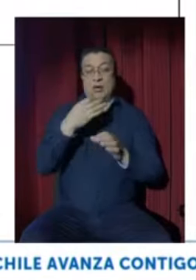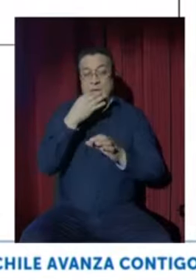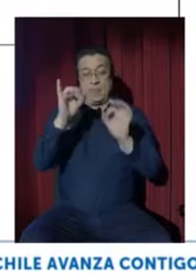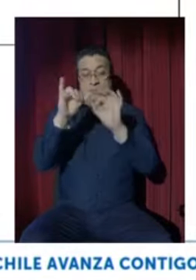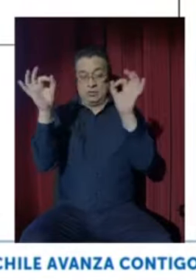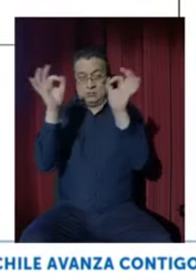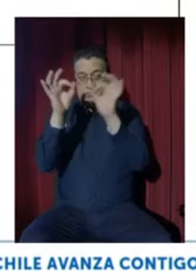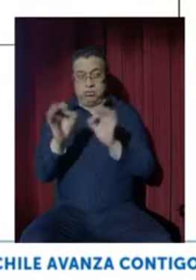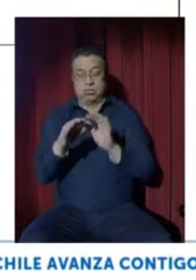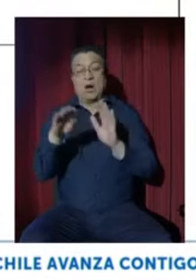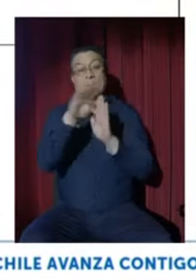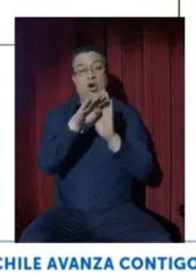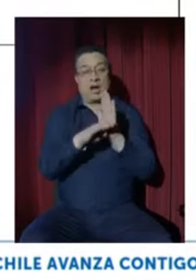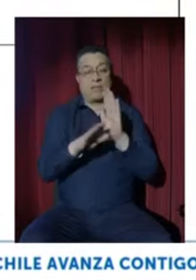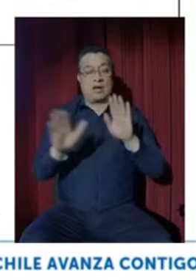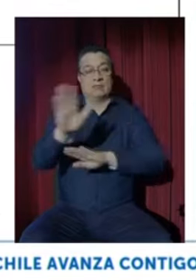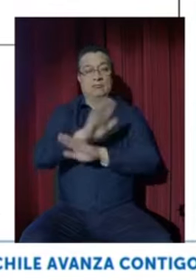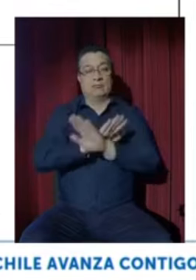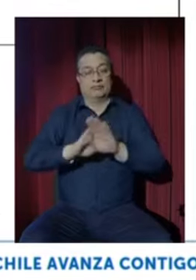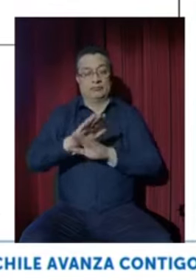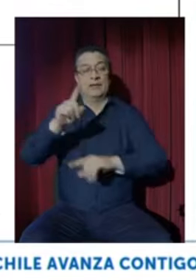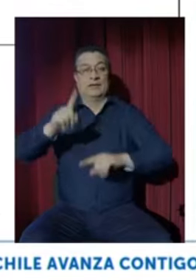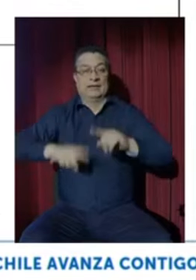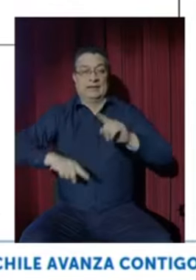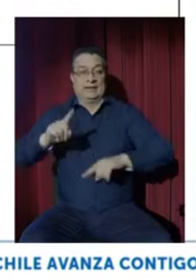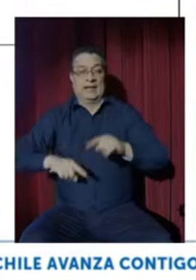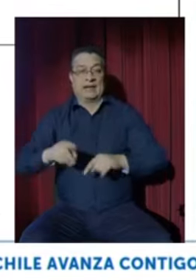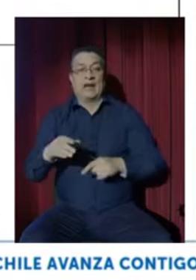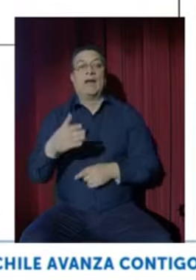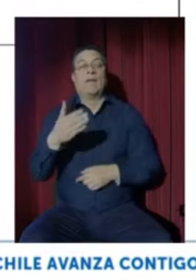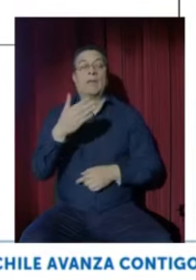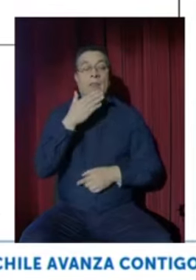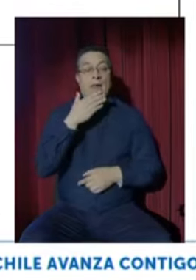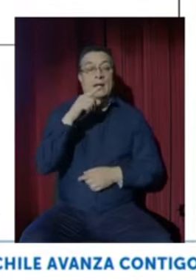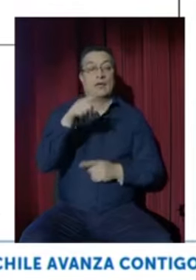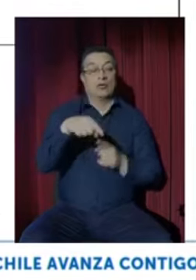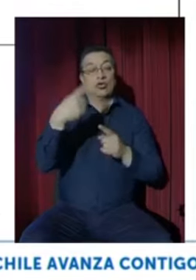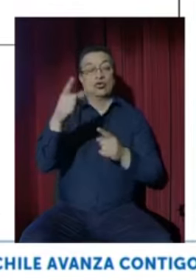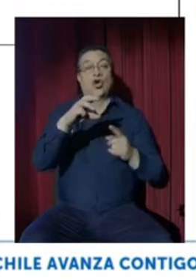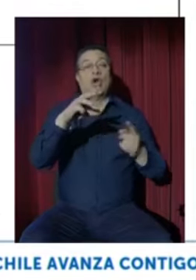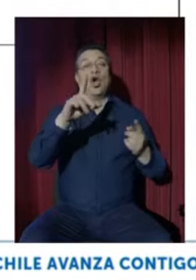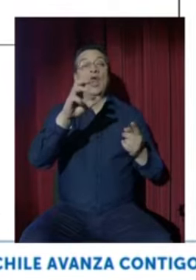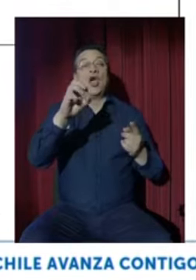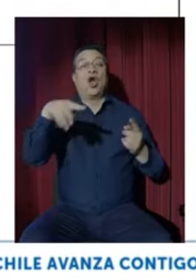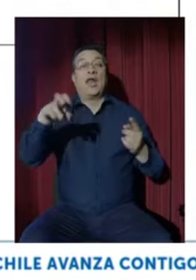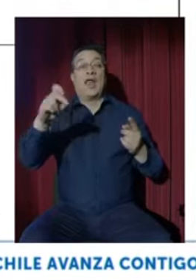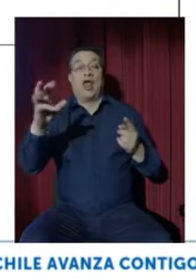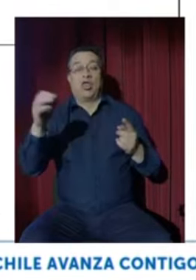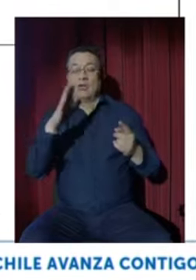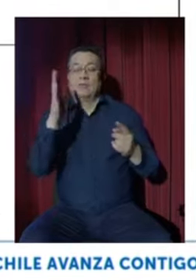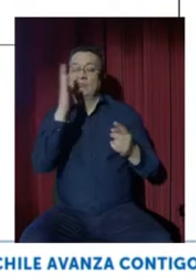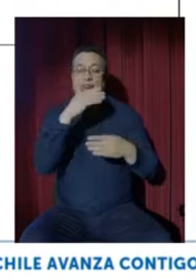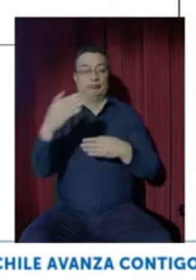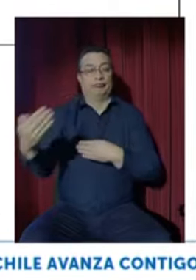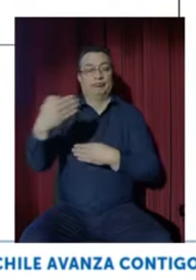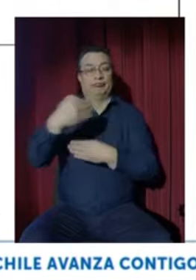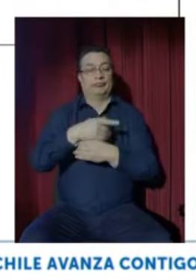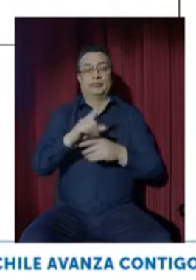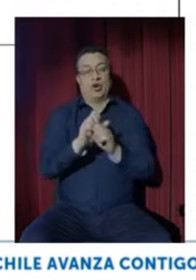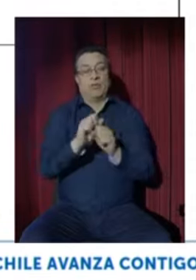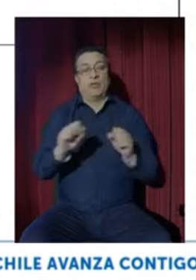con nuestros programas de conservación de de la tierra Don Leonardo moder se ausentó está con temas